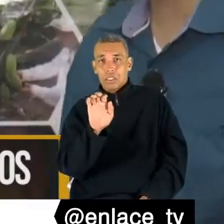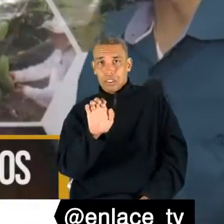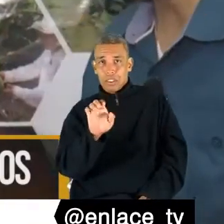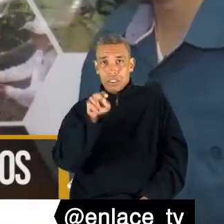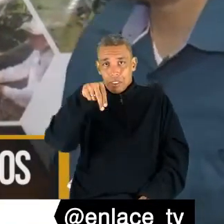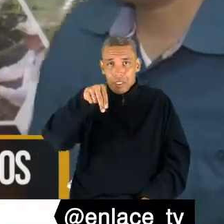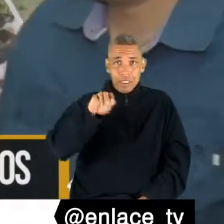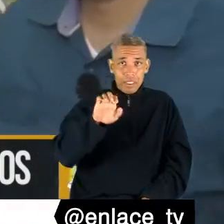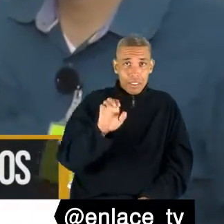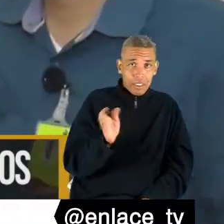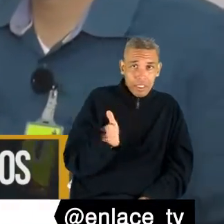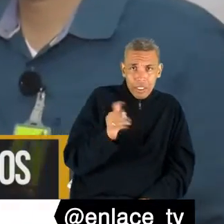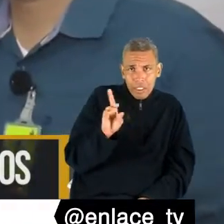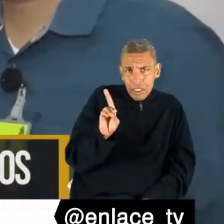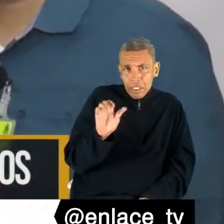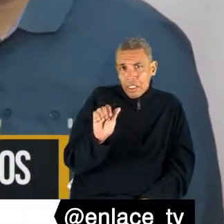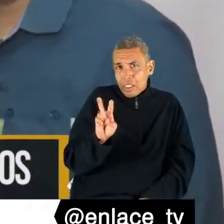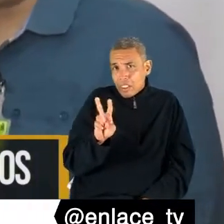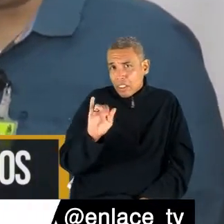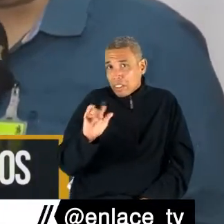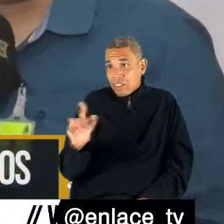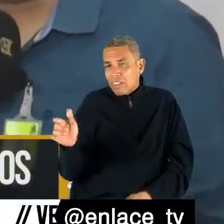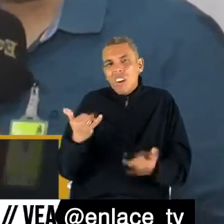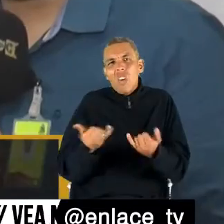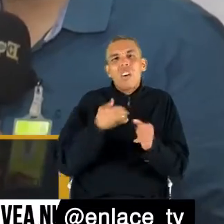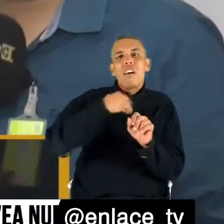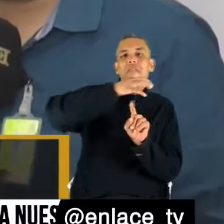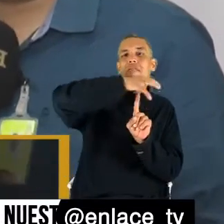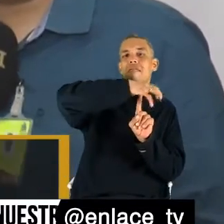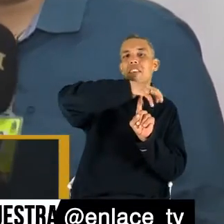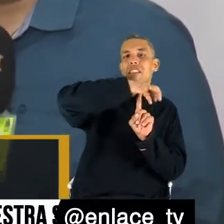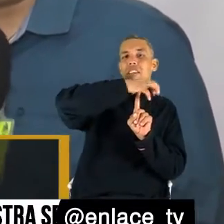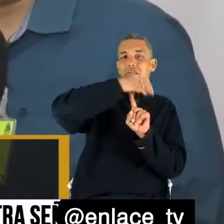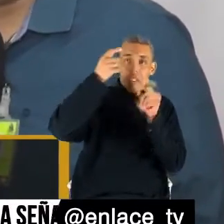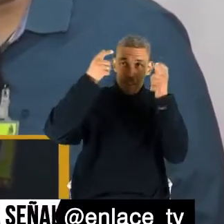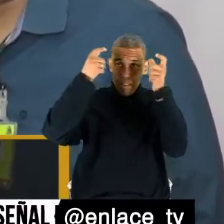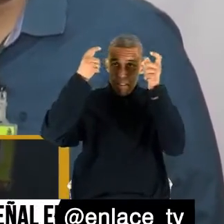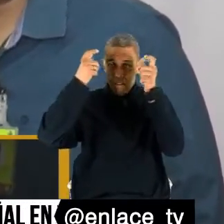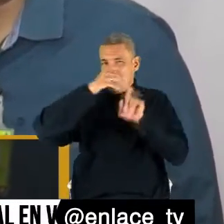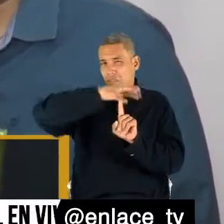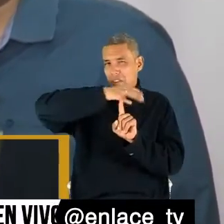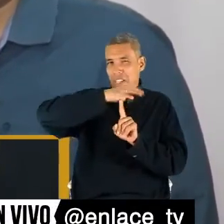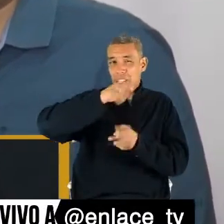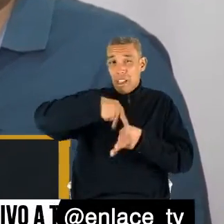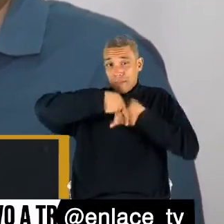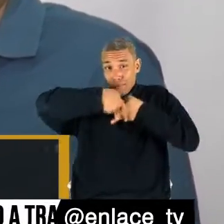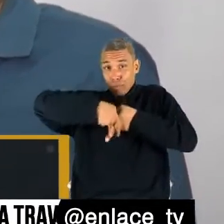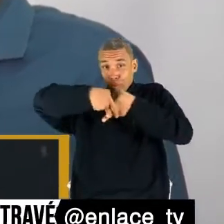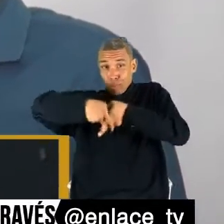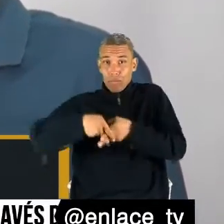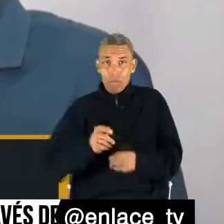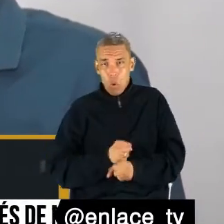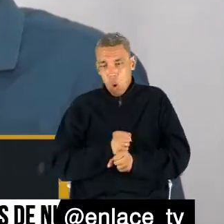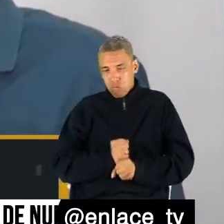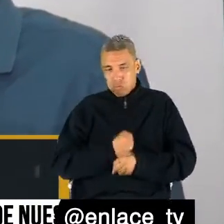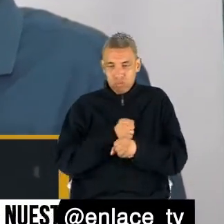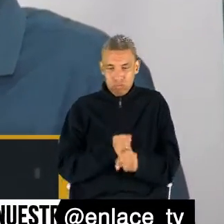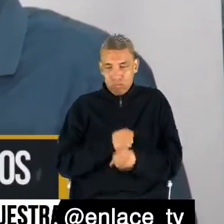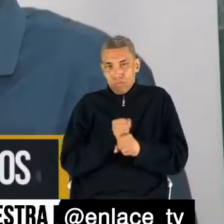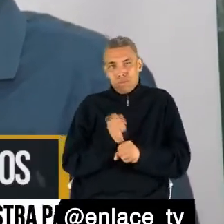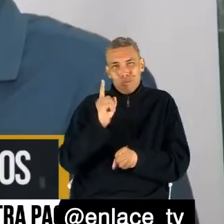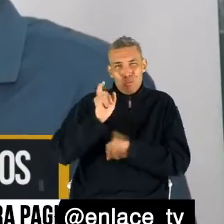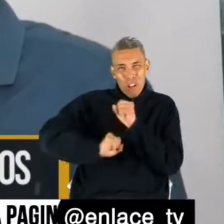novedades en esta Feria Agropecuaria. Buenas tardes. Muy buenas tardes. La Unidad Municipal de Asistencia Técnica Agropecuaria